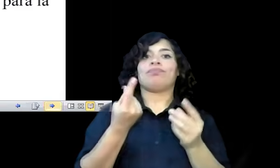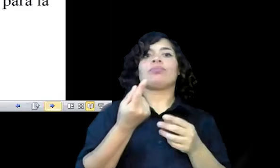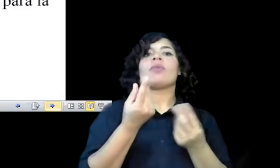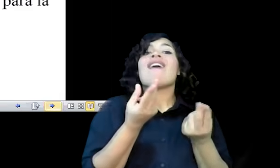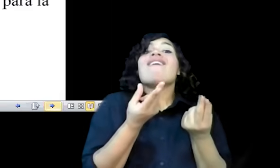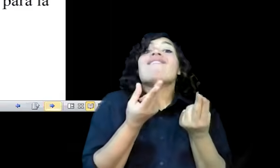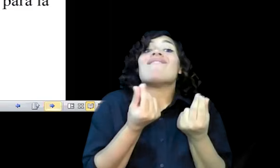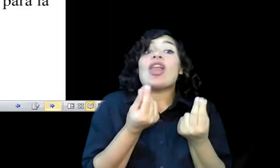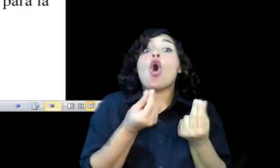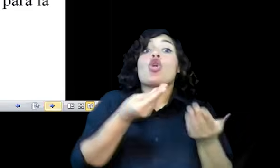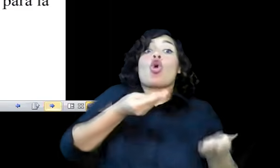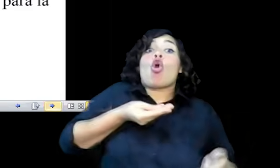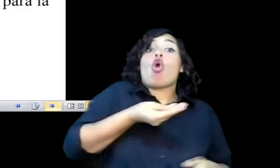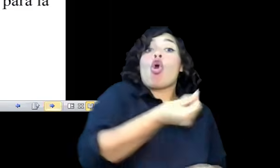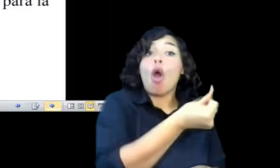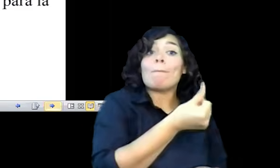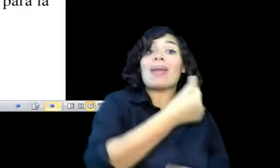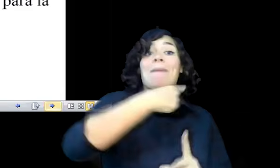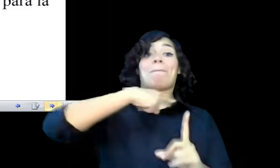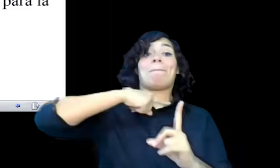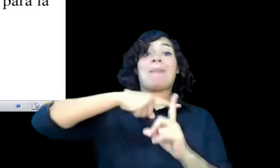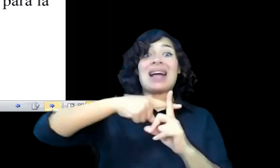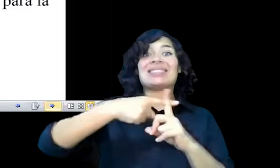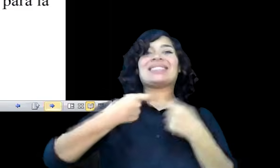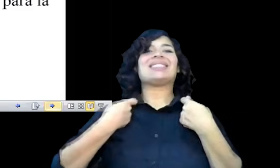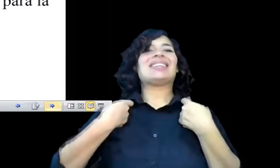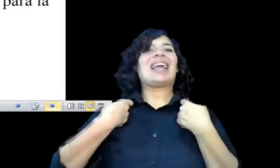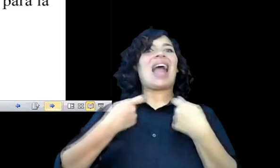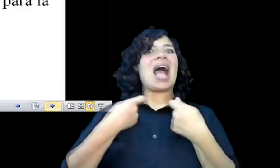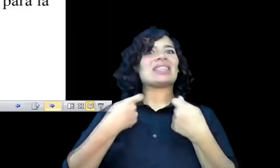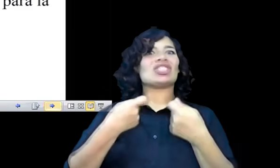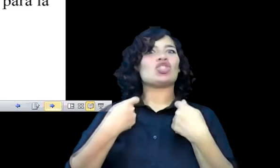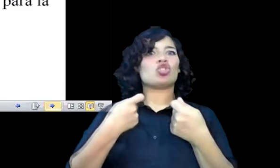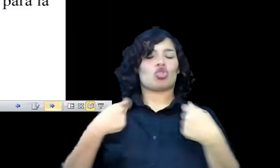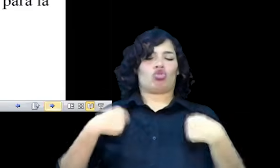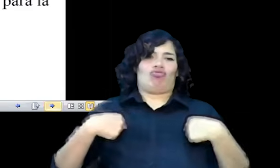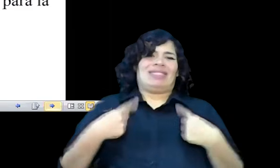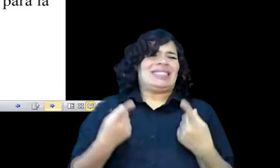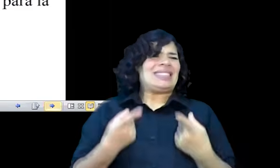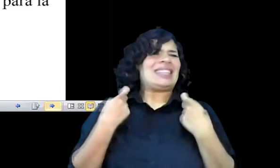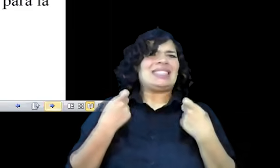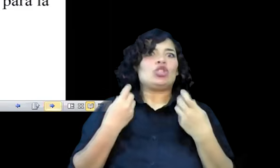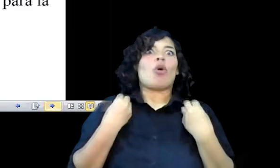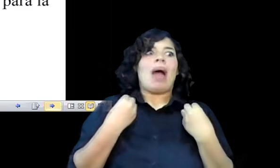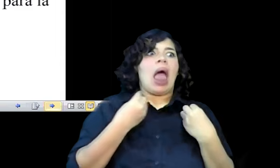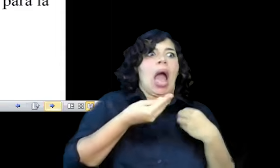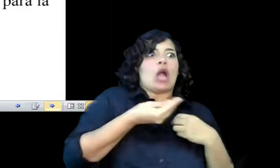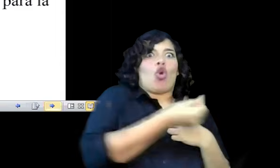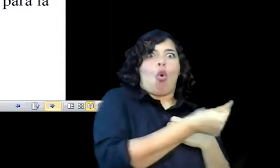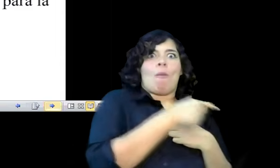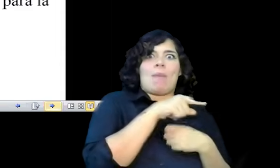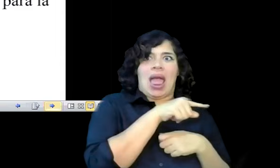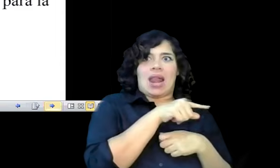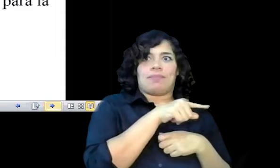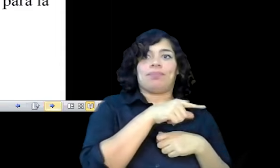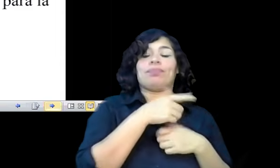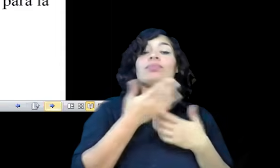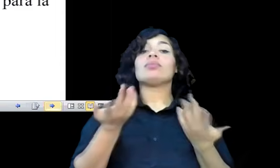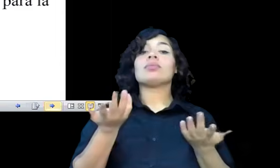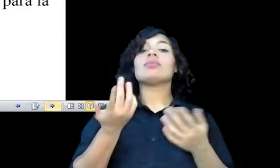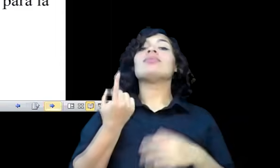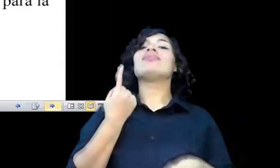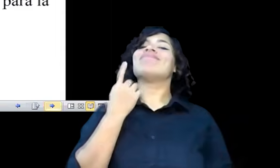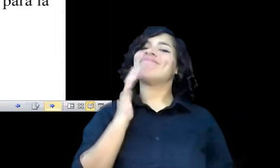de compra más todos los gastos necesarios, ¿sí? Para adquirir ese bien, menos